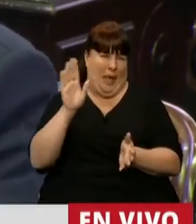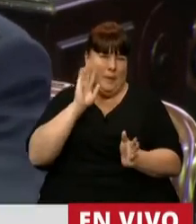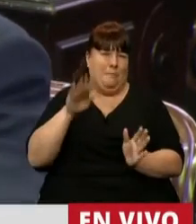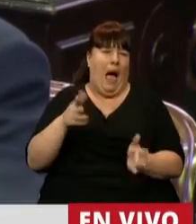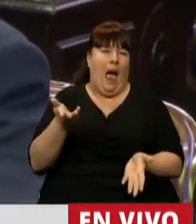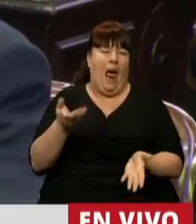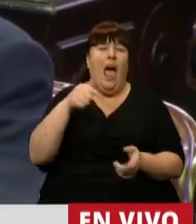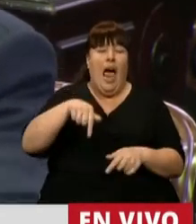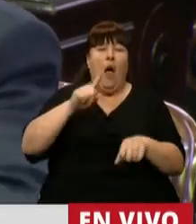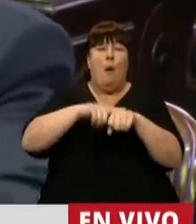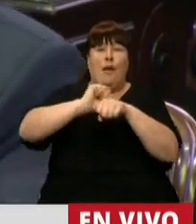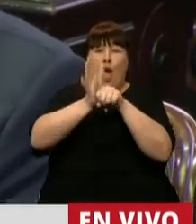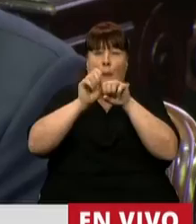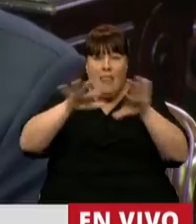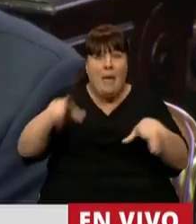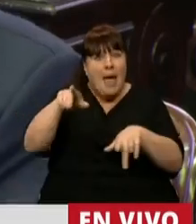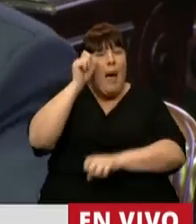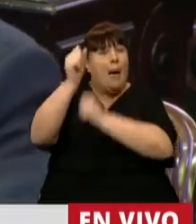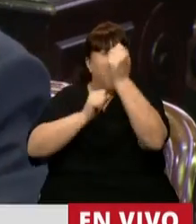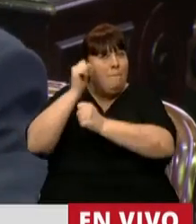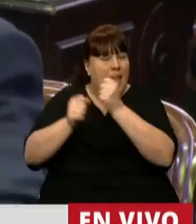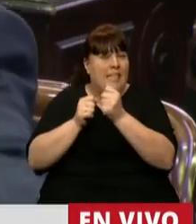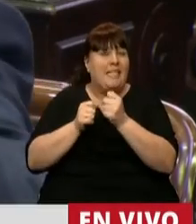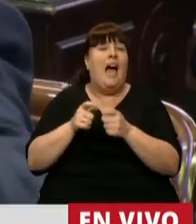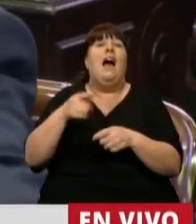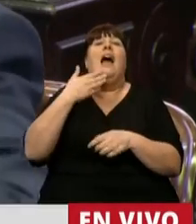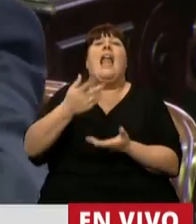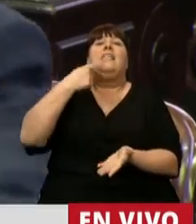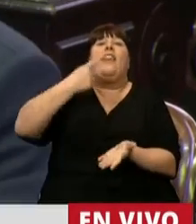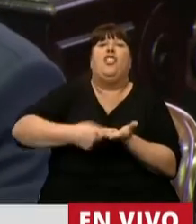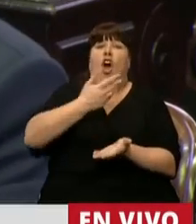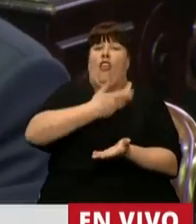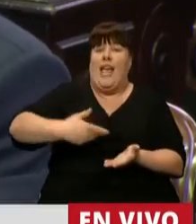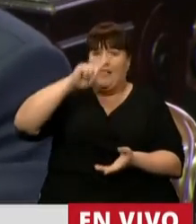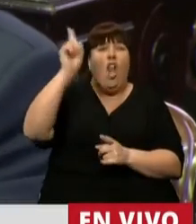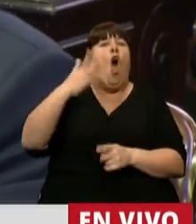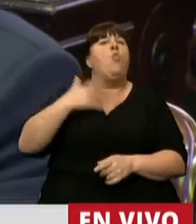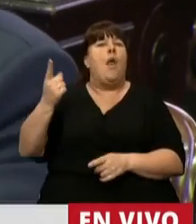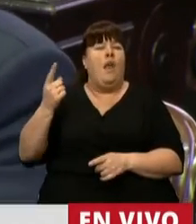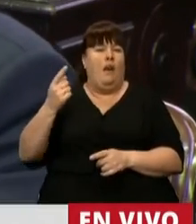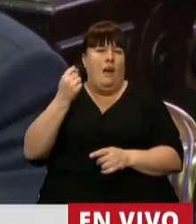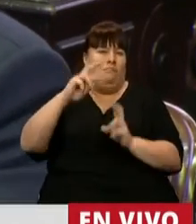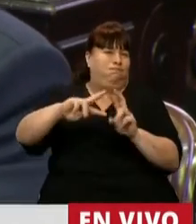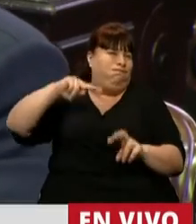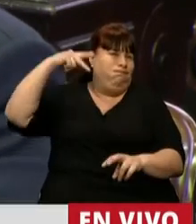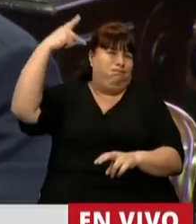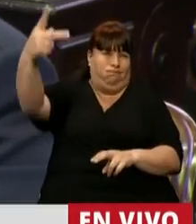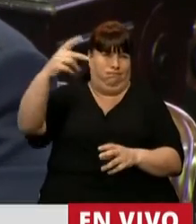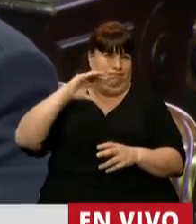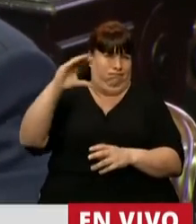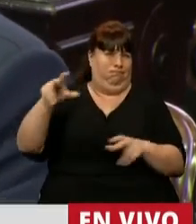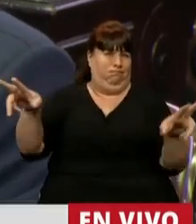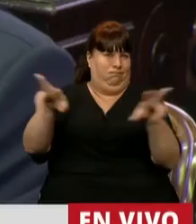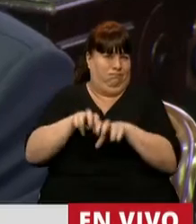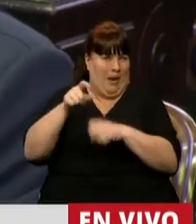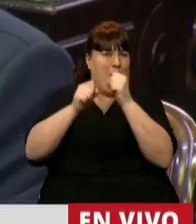sanos. En esta pandemia, esa empresa, fruto de decisión del Estado, no de sus dueños, ha multiplicado y duplicado la